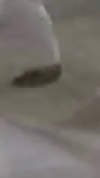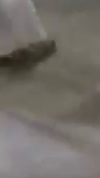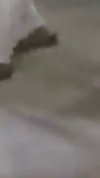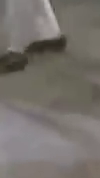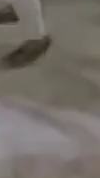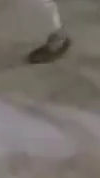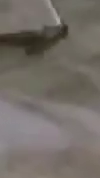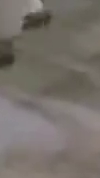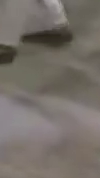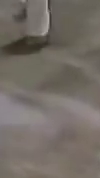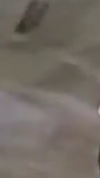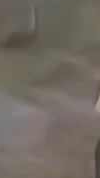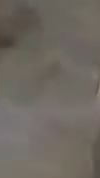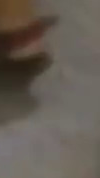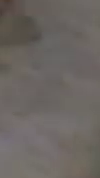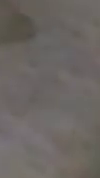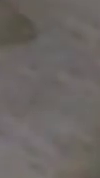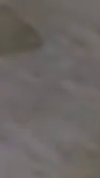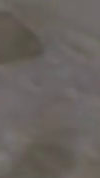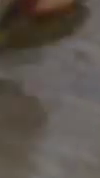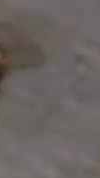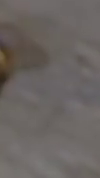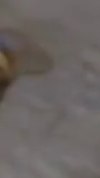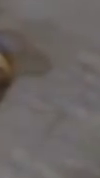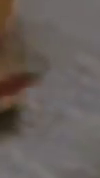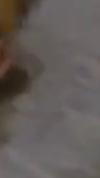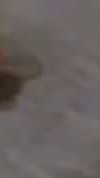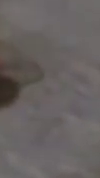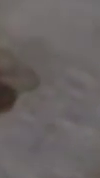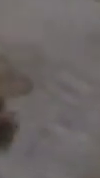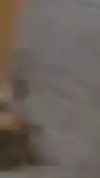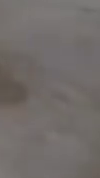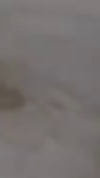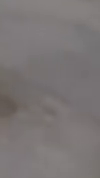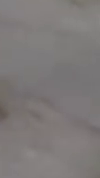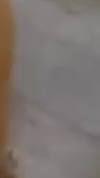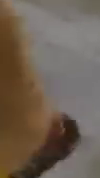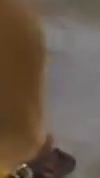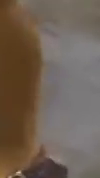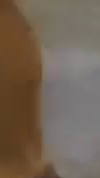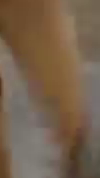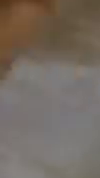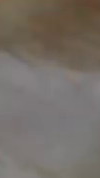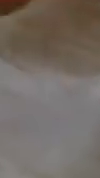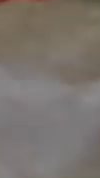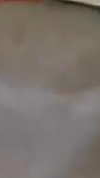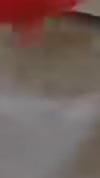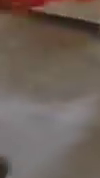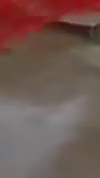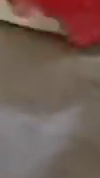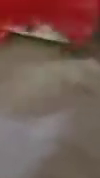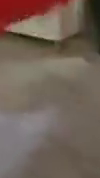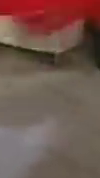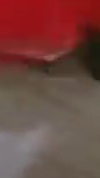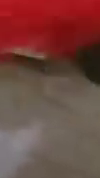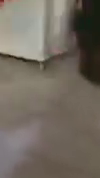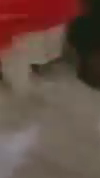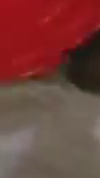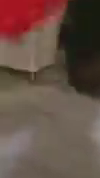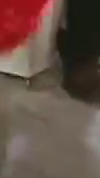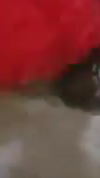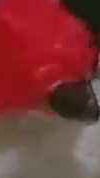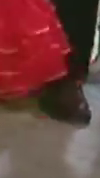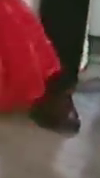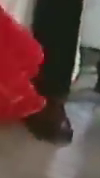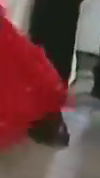Es necesario recordar que este motor farmacéutico incluye desde el estímulo de la producción nacional de medicamentos y otros